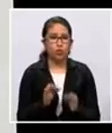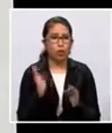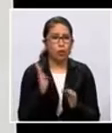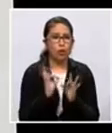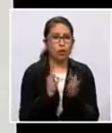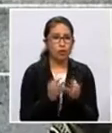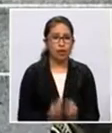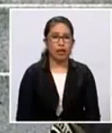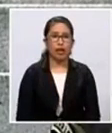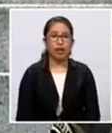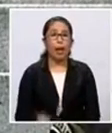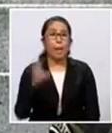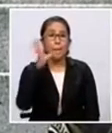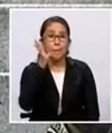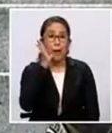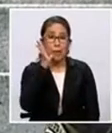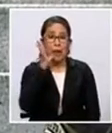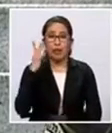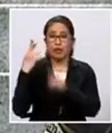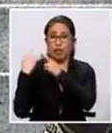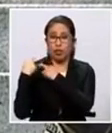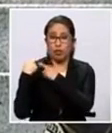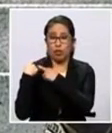ser apoderada directamente